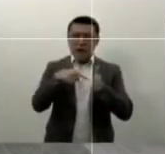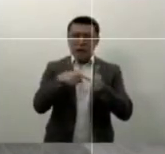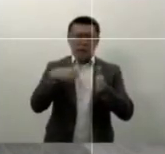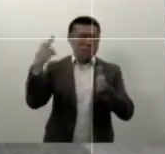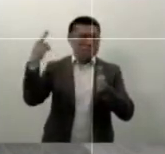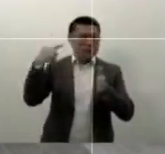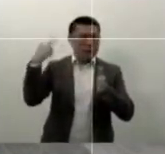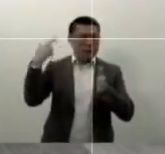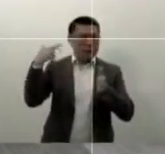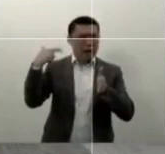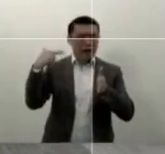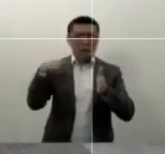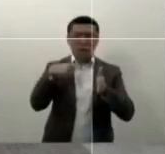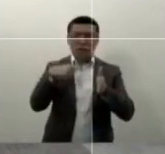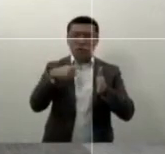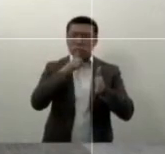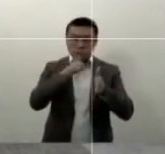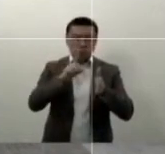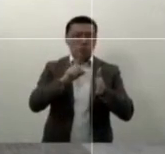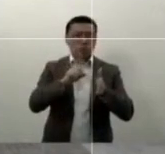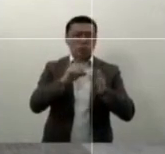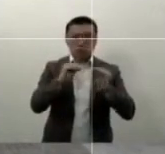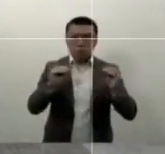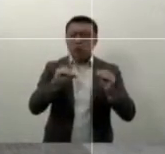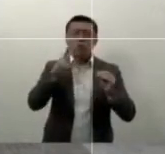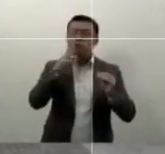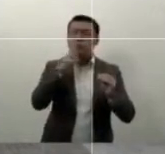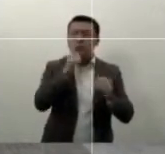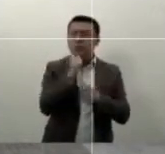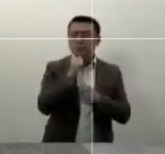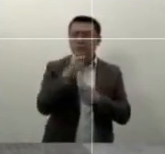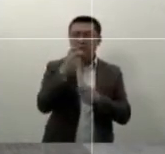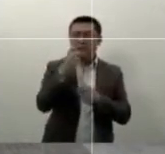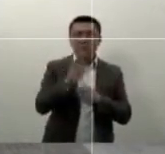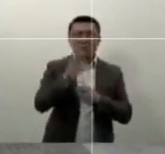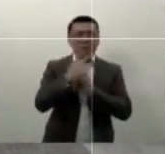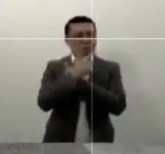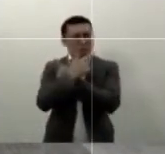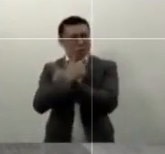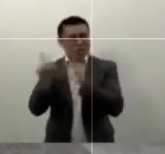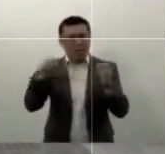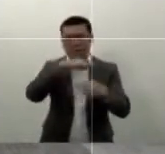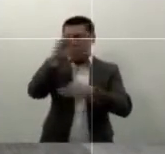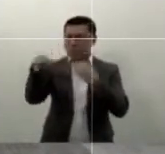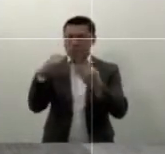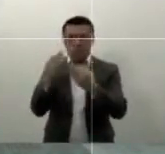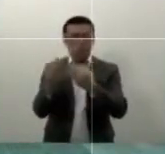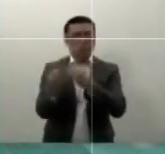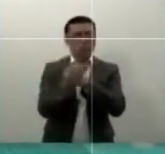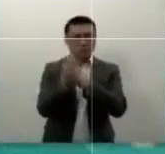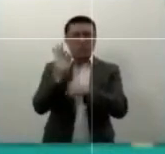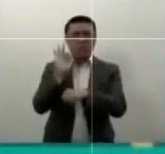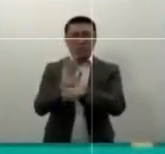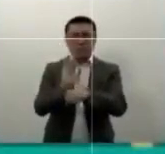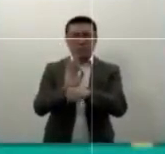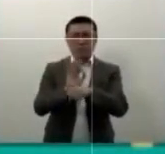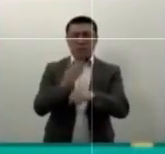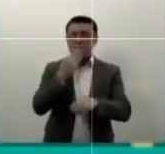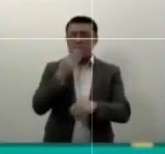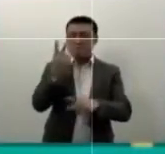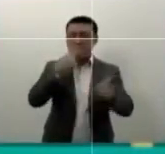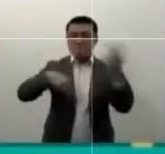silenciar, un espacio para la libertad que nos corresponde a todos defender. Bienvenidos a Jalisco, y de esta